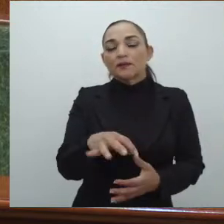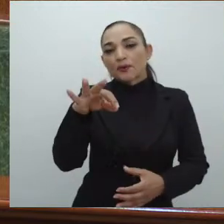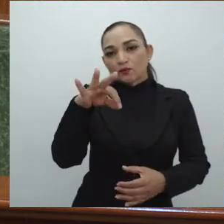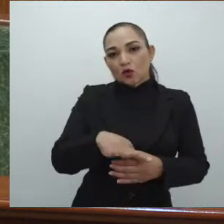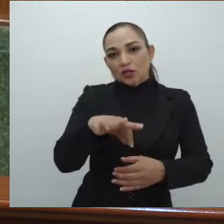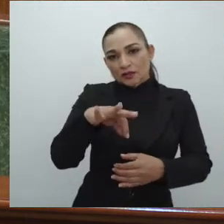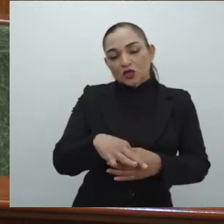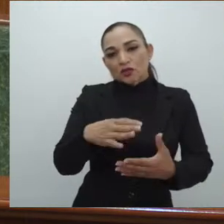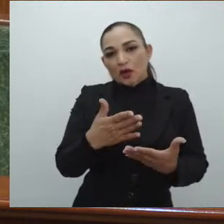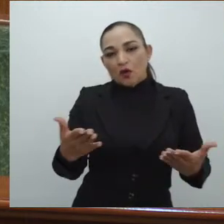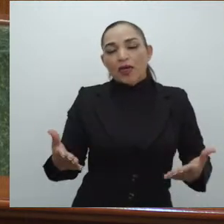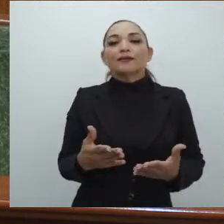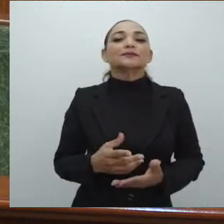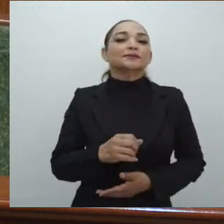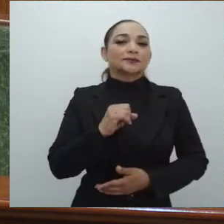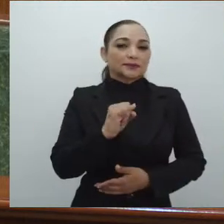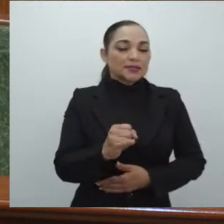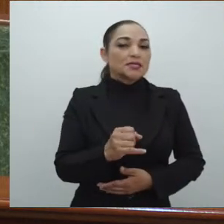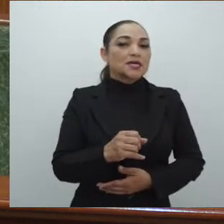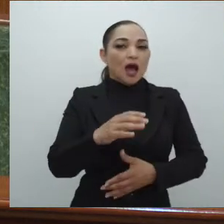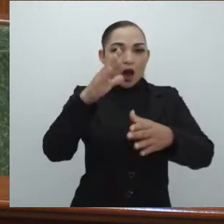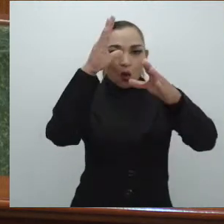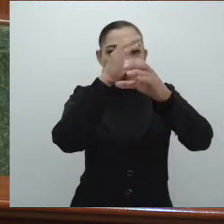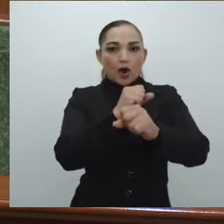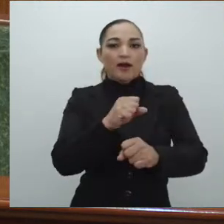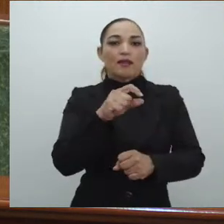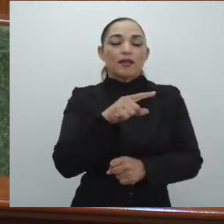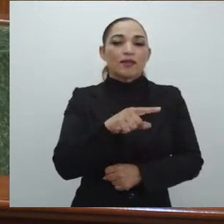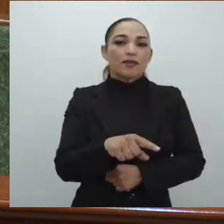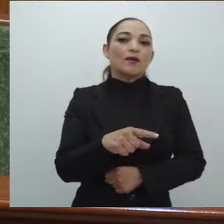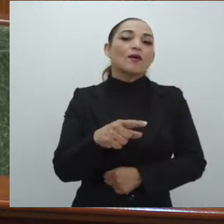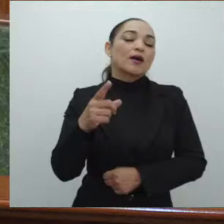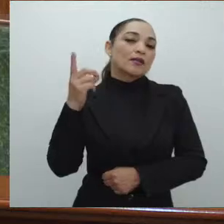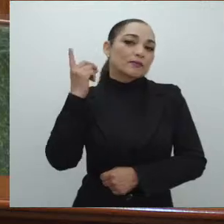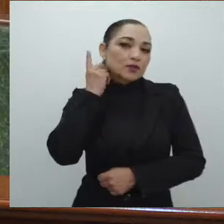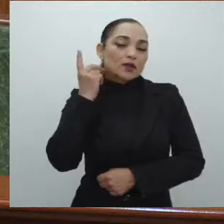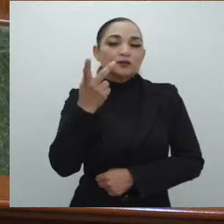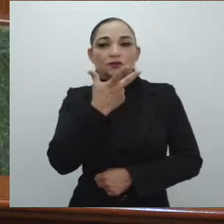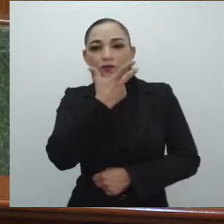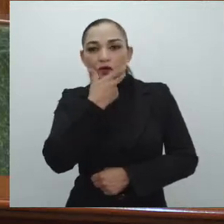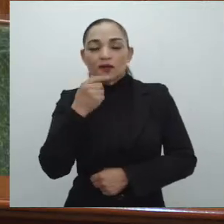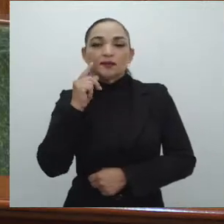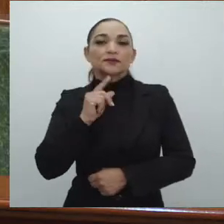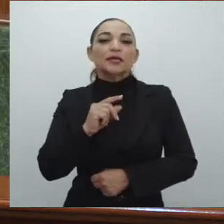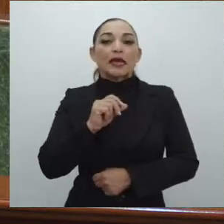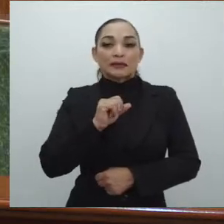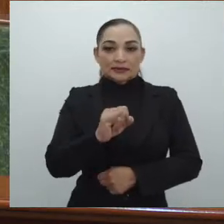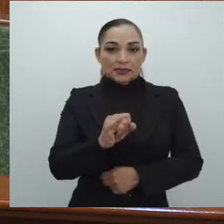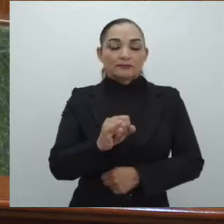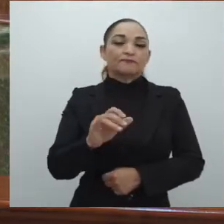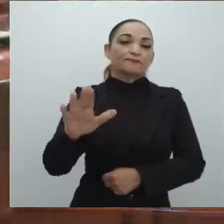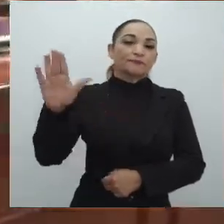tal dispensa. Las diputadas y los diputados que estén por la afirmativa, sírvanse en manifestarlo.